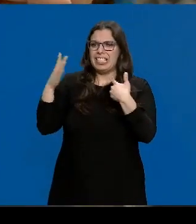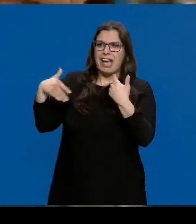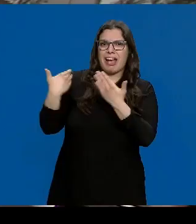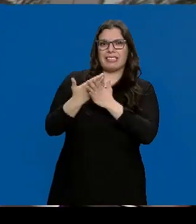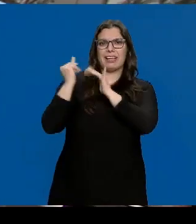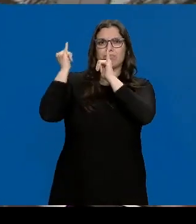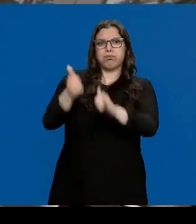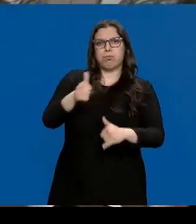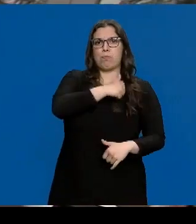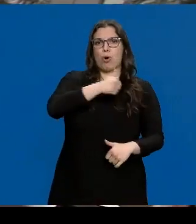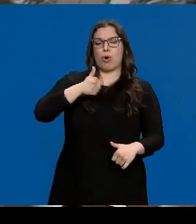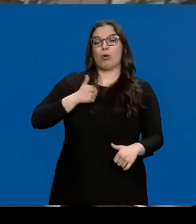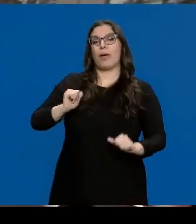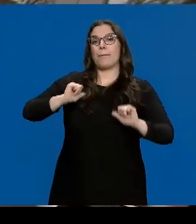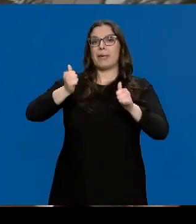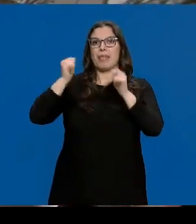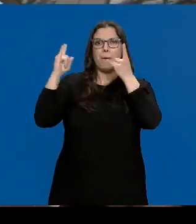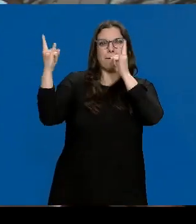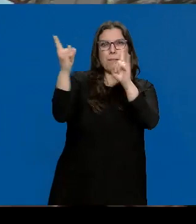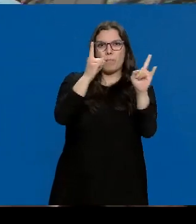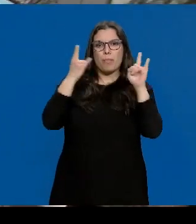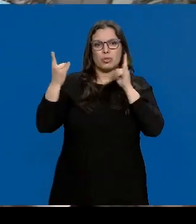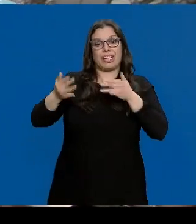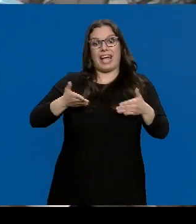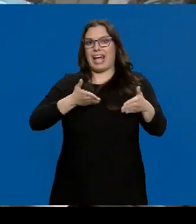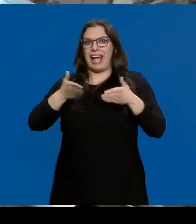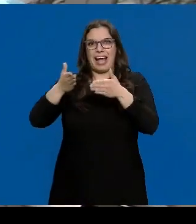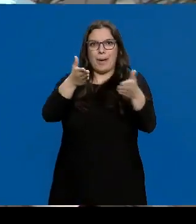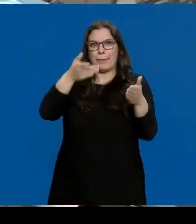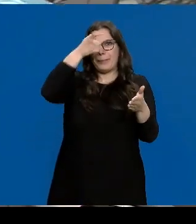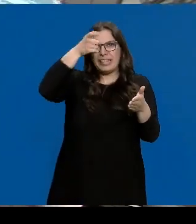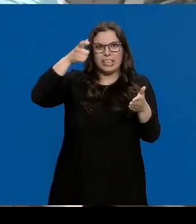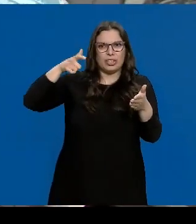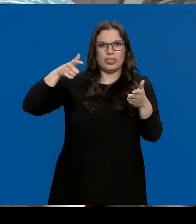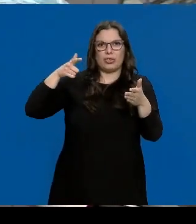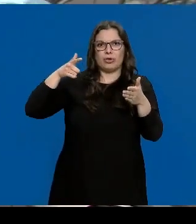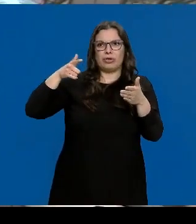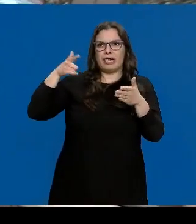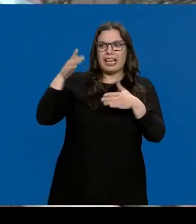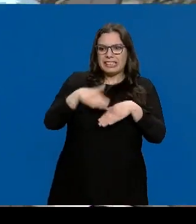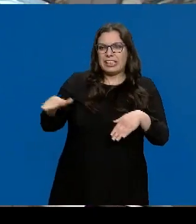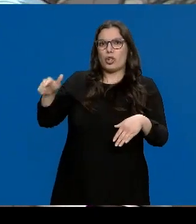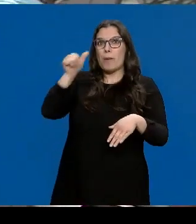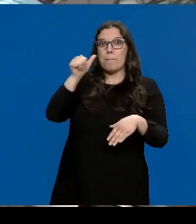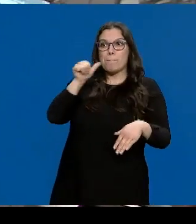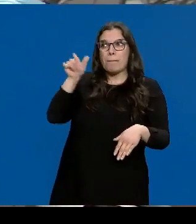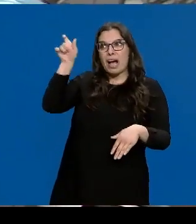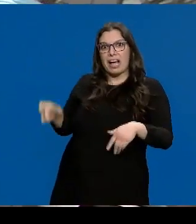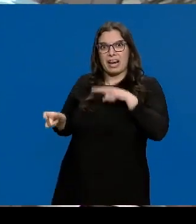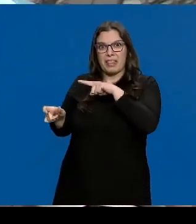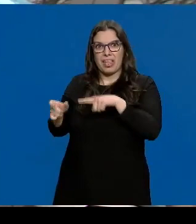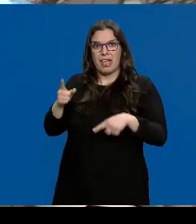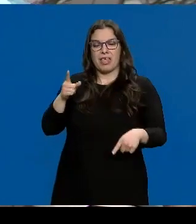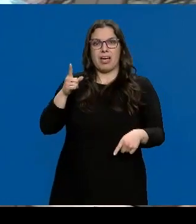a Polonia. Empezaron a ir por los bosques, por los caminos rurales, con los niños, con la embarazada.